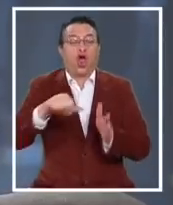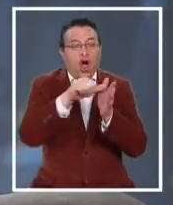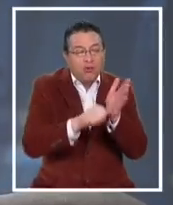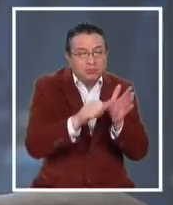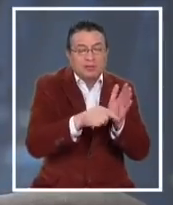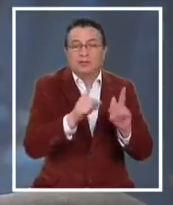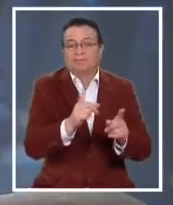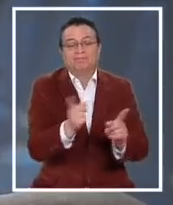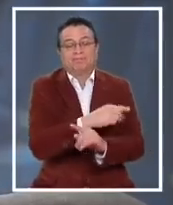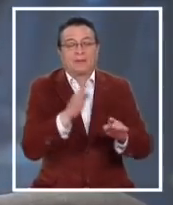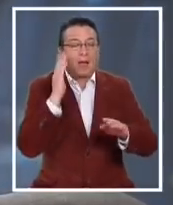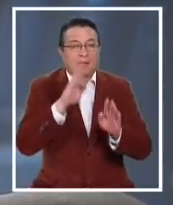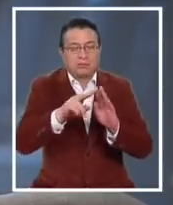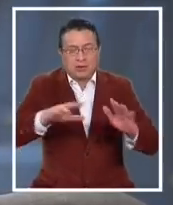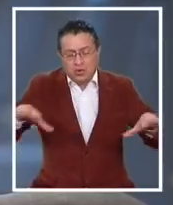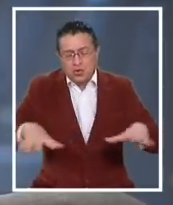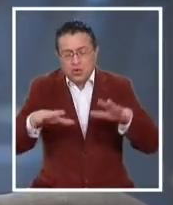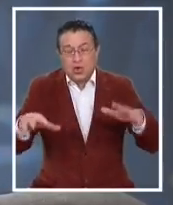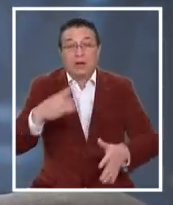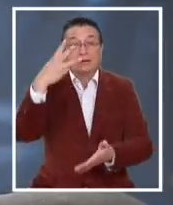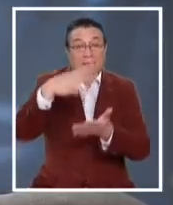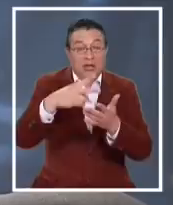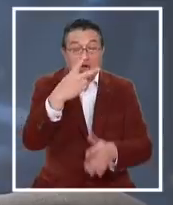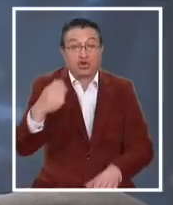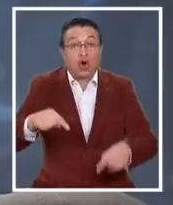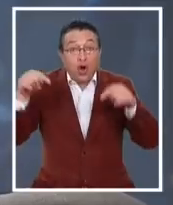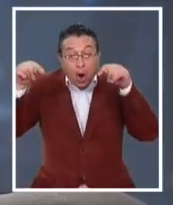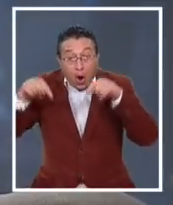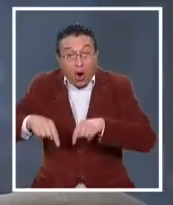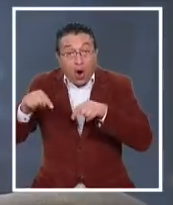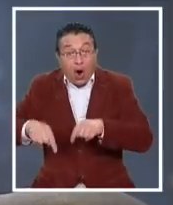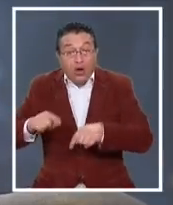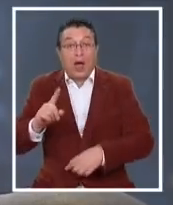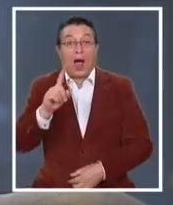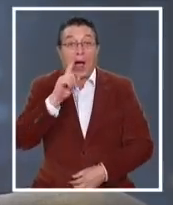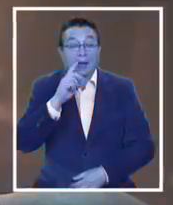enorme llegamos a 3.200 camas. Bueno, hoy tenemos